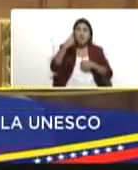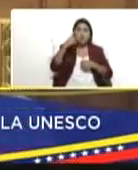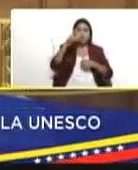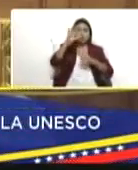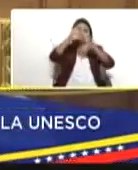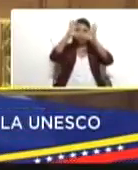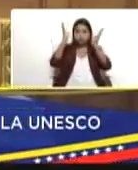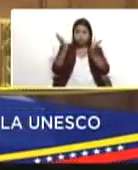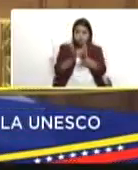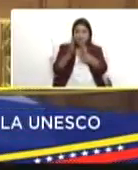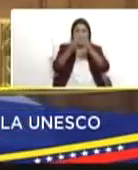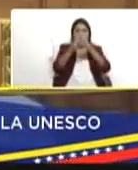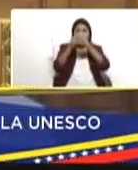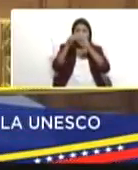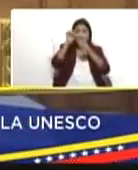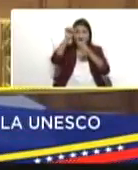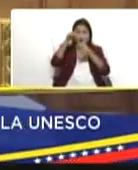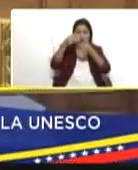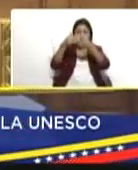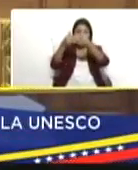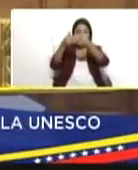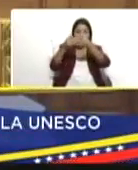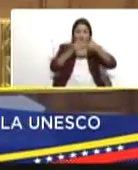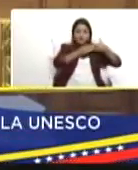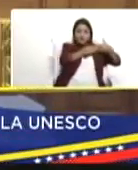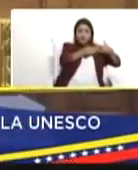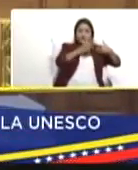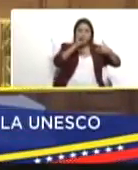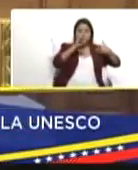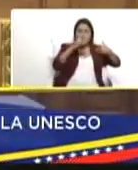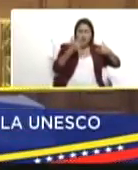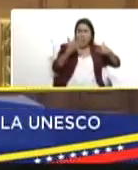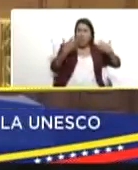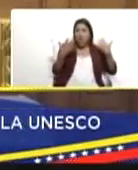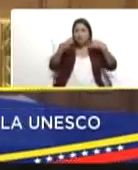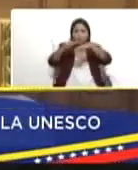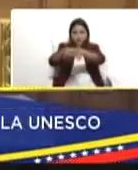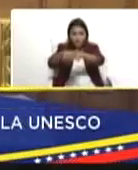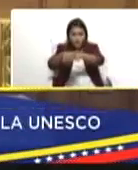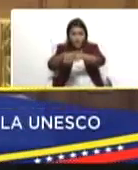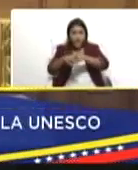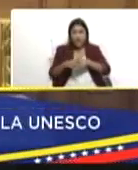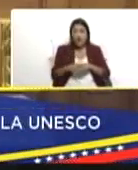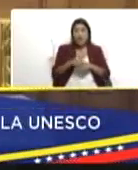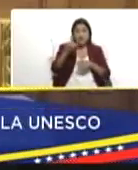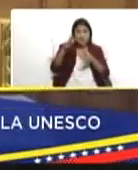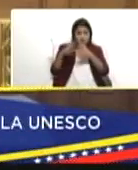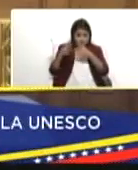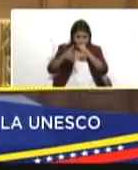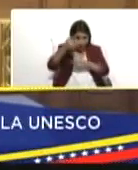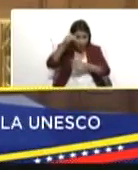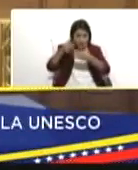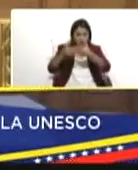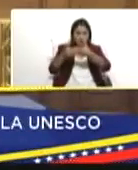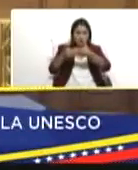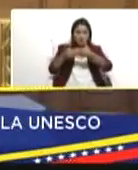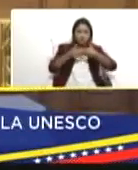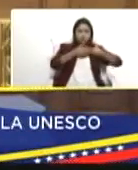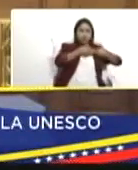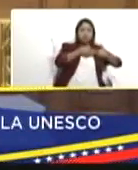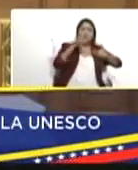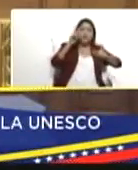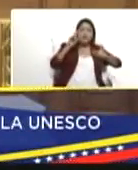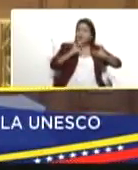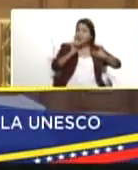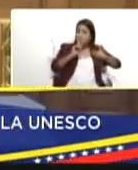que el imperialismo había sometido a Venezuela Aunque nunca nos pudieron aislar totalmente hicieron